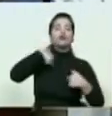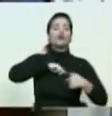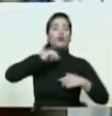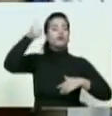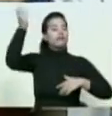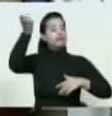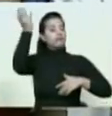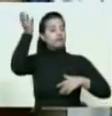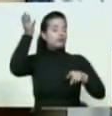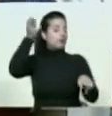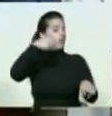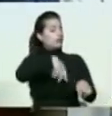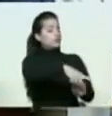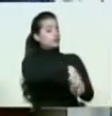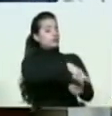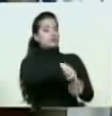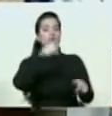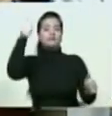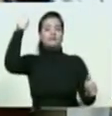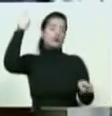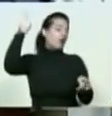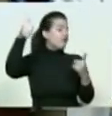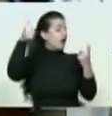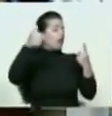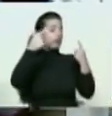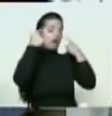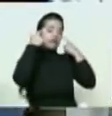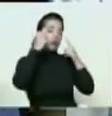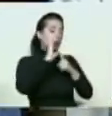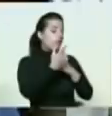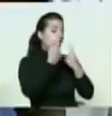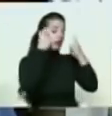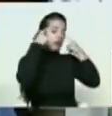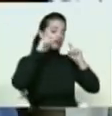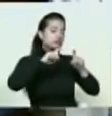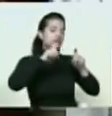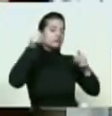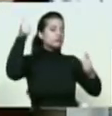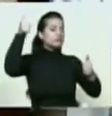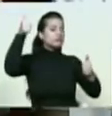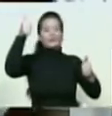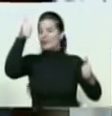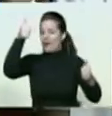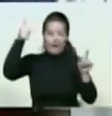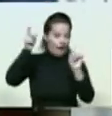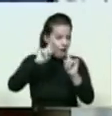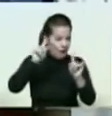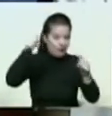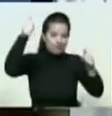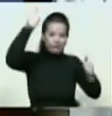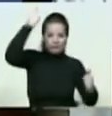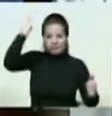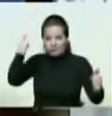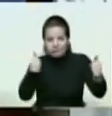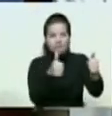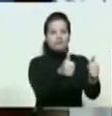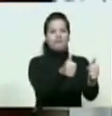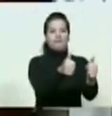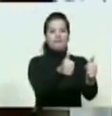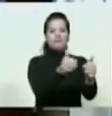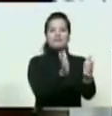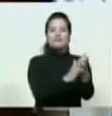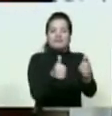concebía, como seres faltos de luz a los que hay que iluminar. No, la luz verdadera viene desde